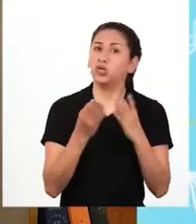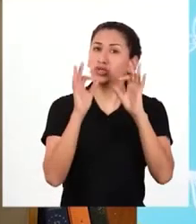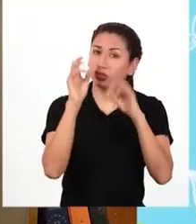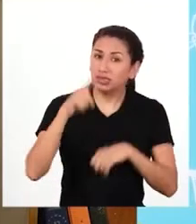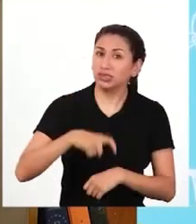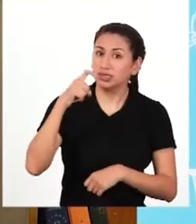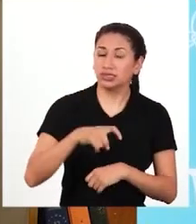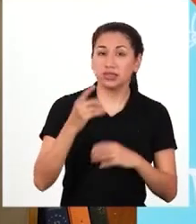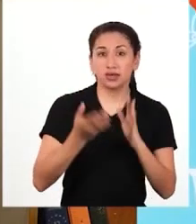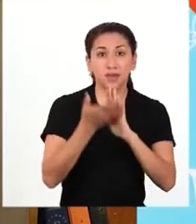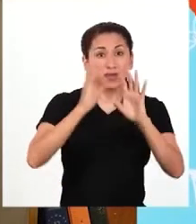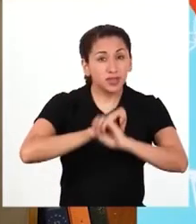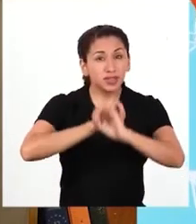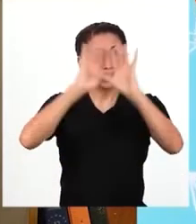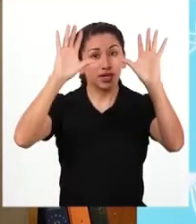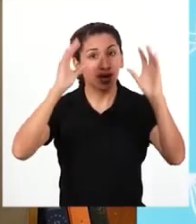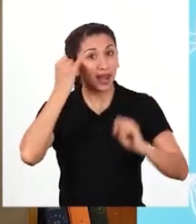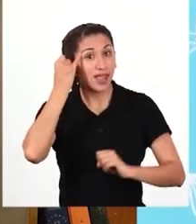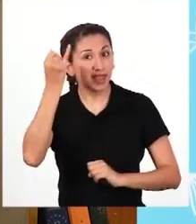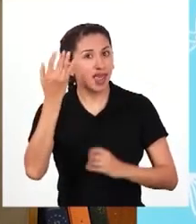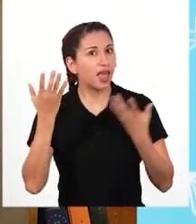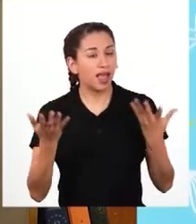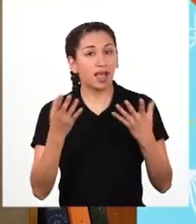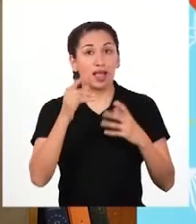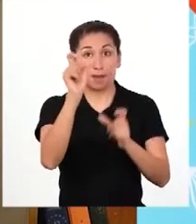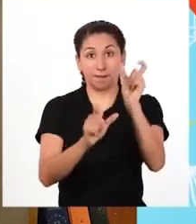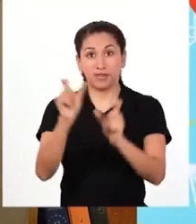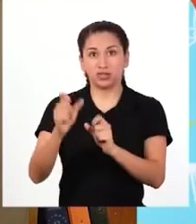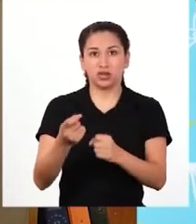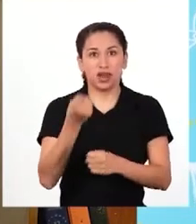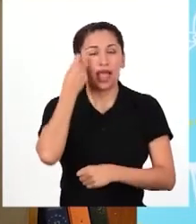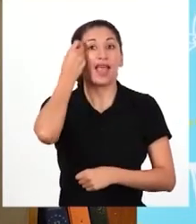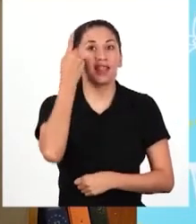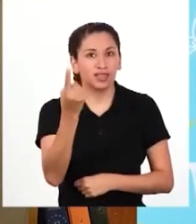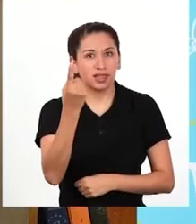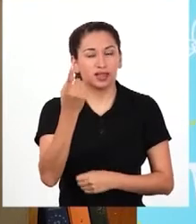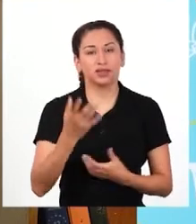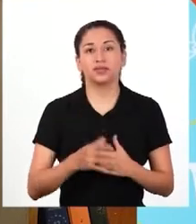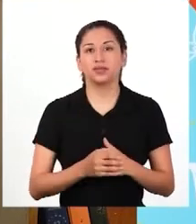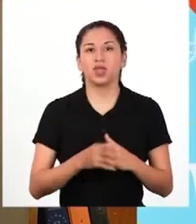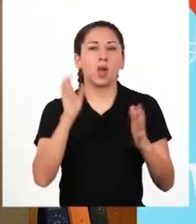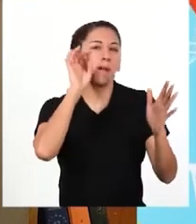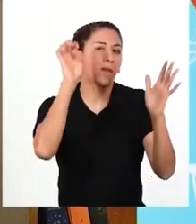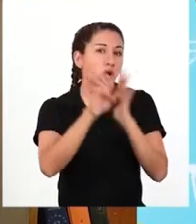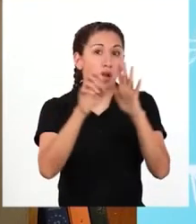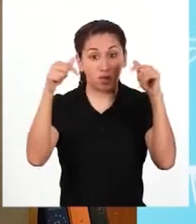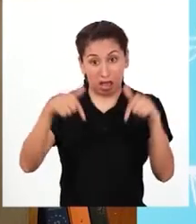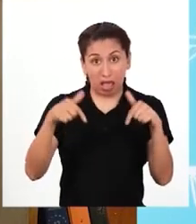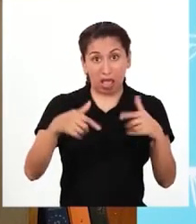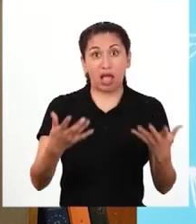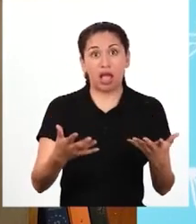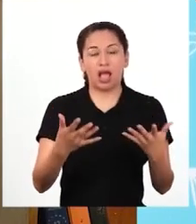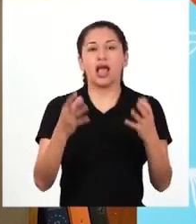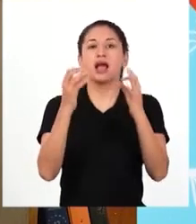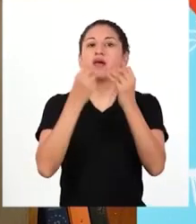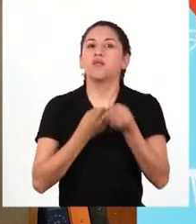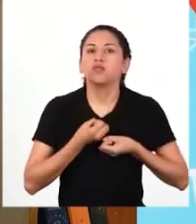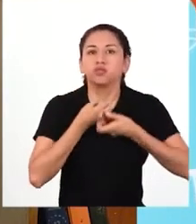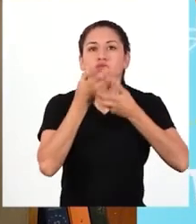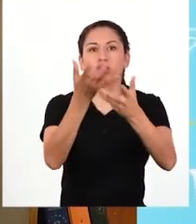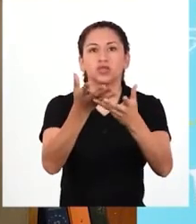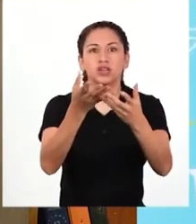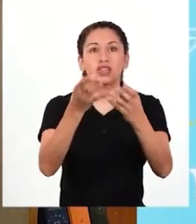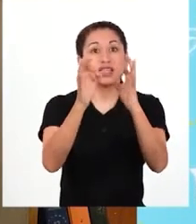es necesario tener clara la idea que queremos que el oyente comparta. En este caso, es